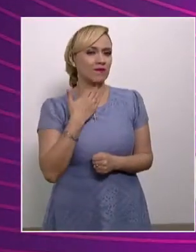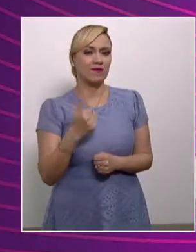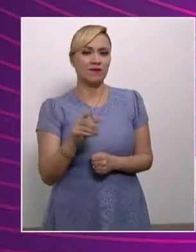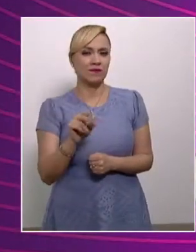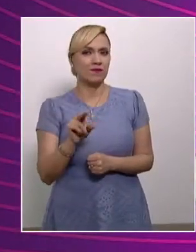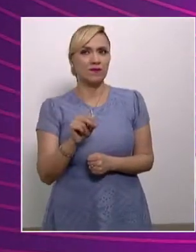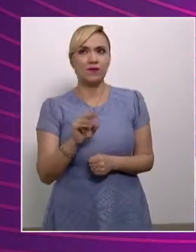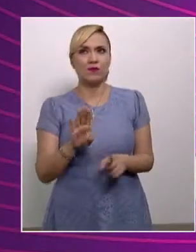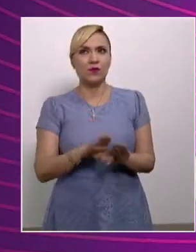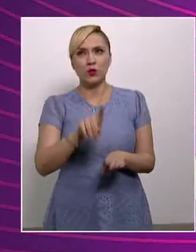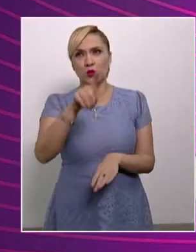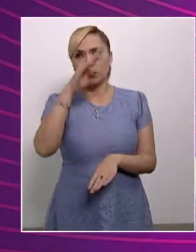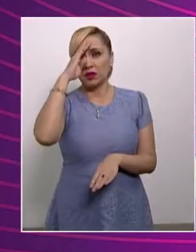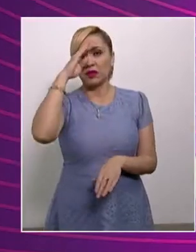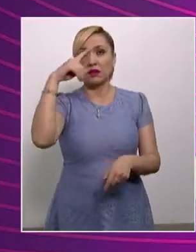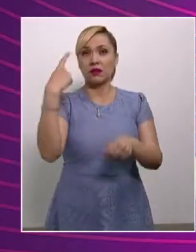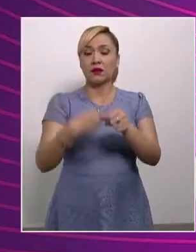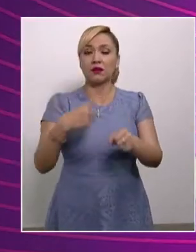que sean